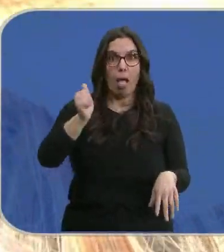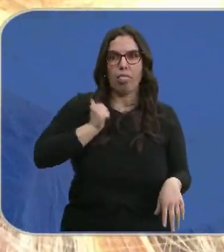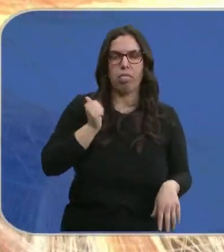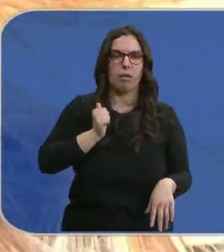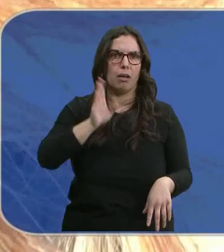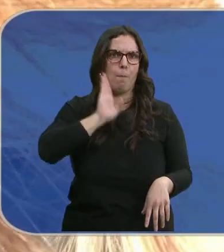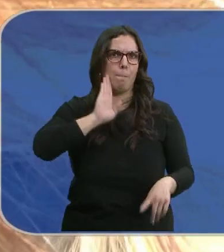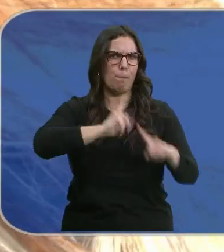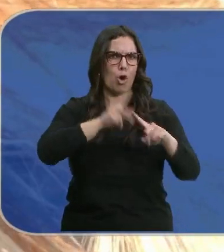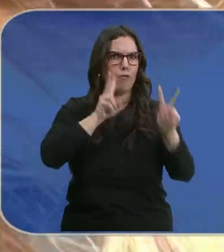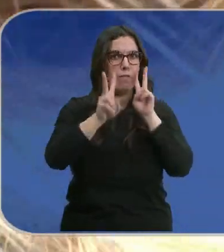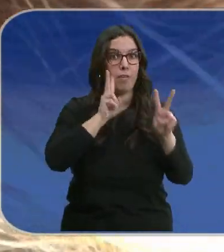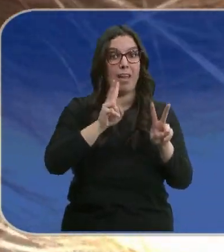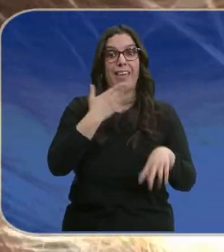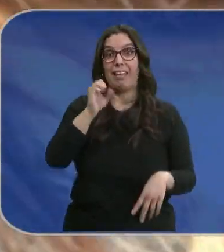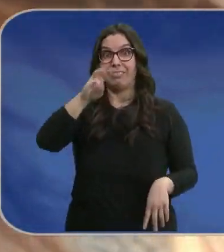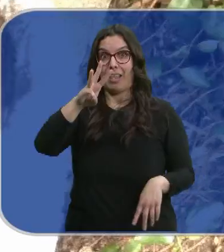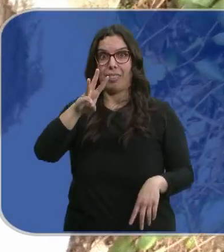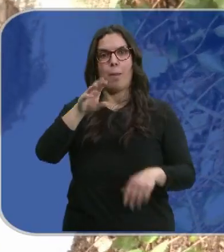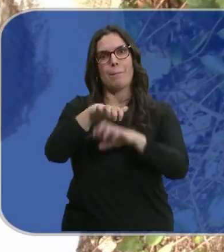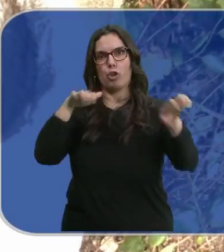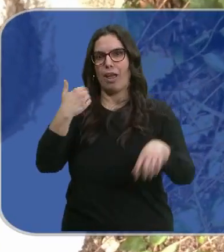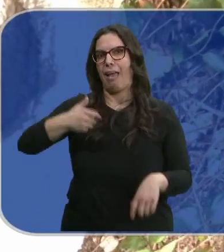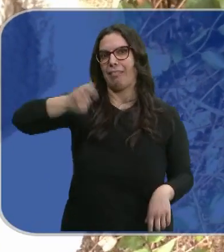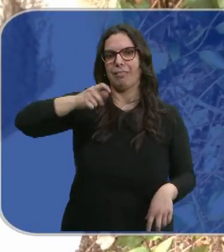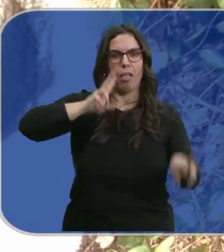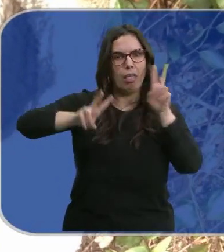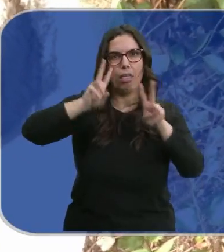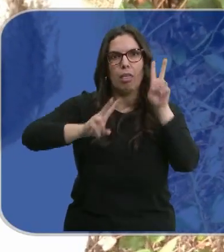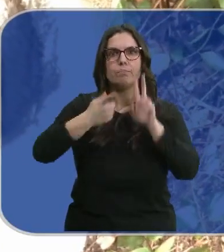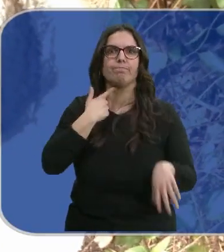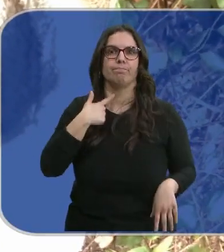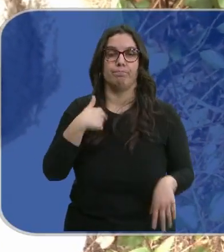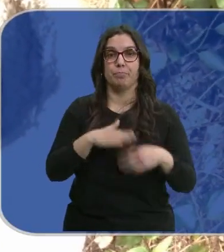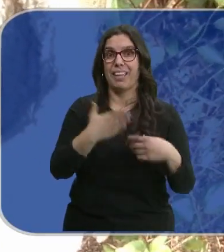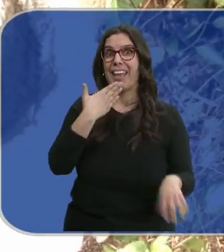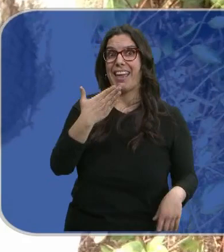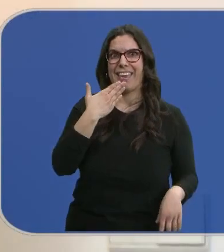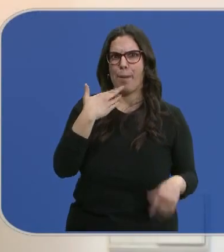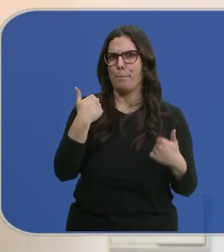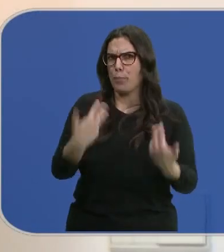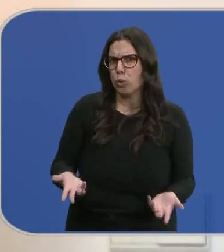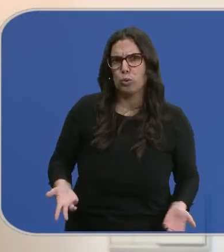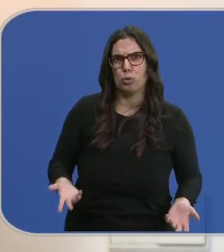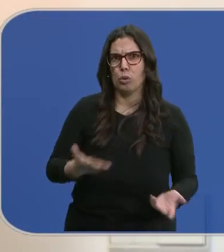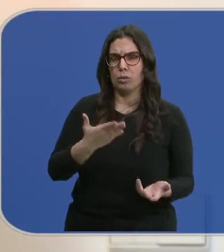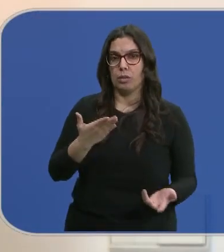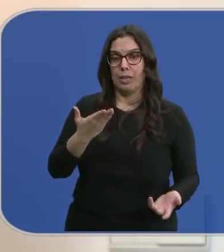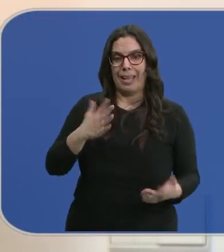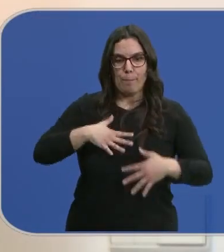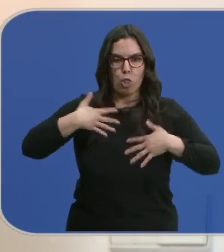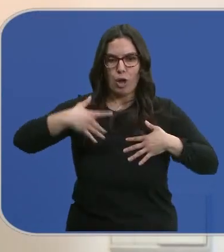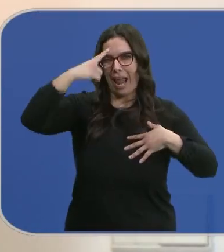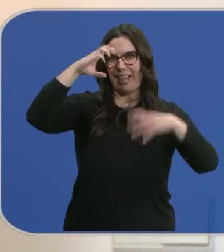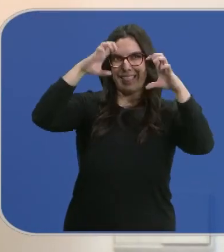partir de los 13, la mayoría, 7 de cada 10, lo consumen con frecuencia. Es en una edad muy precoz en la que a nivel